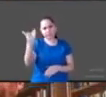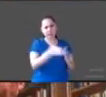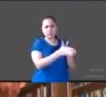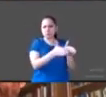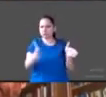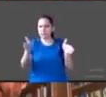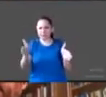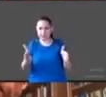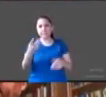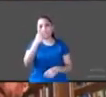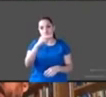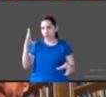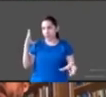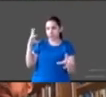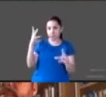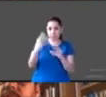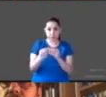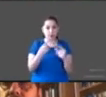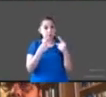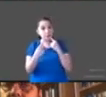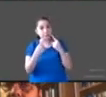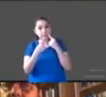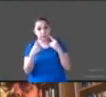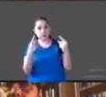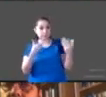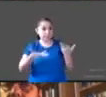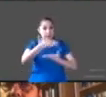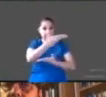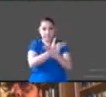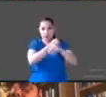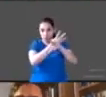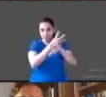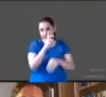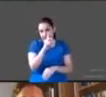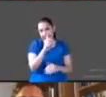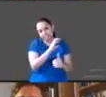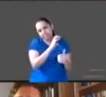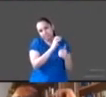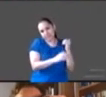cierre de estos primeros 30 conversatorios. La siguiente, por favor.